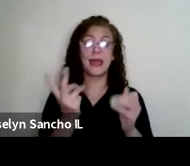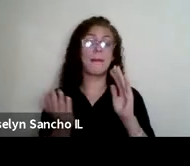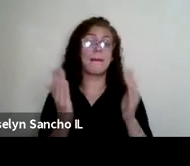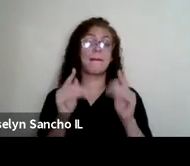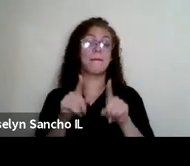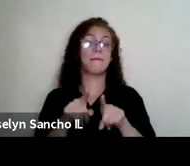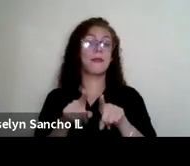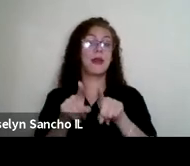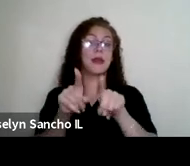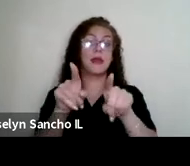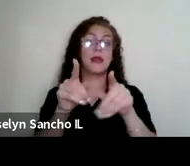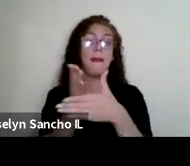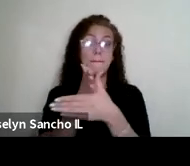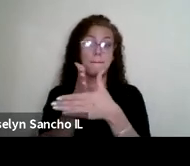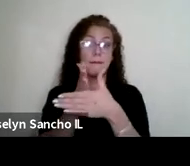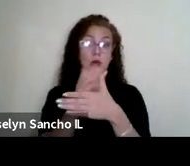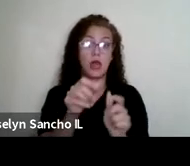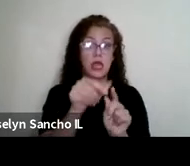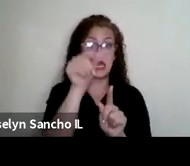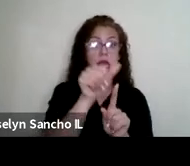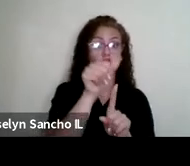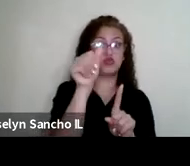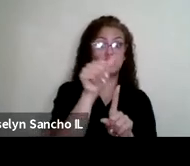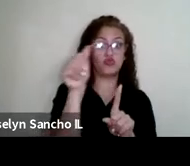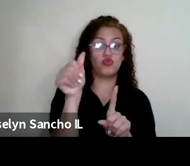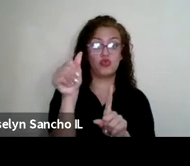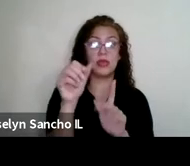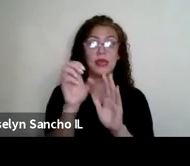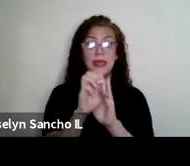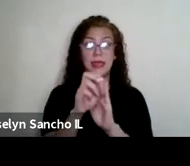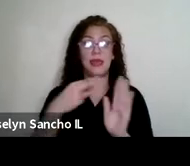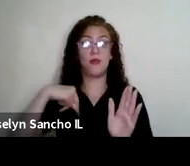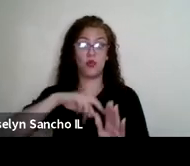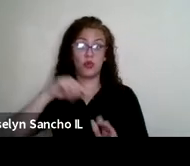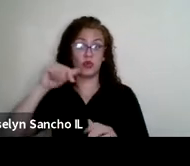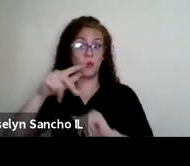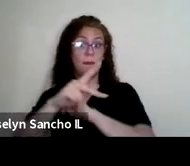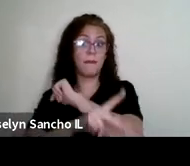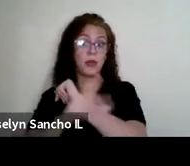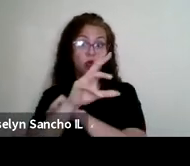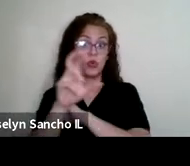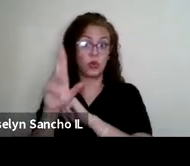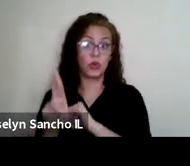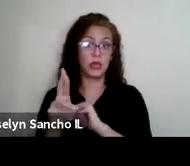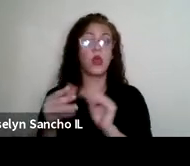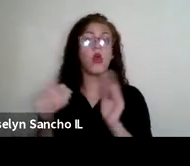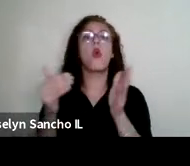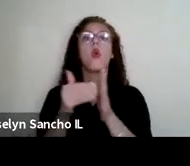lo que está en medio de estas líneas azules, ¿verdad? En el caso de nuestro país, se está dando